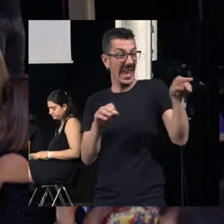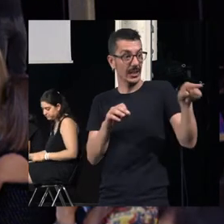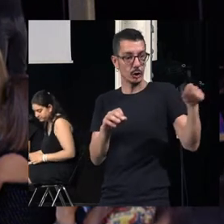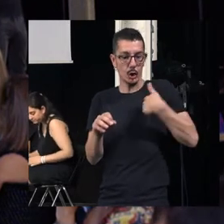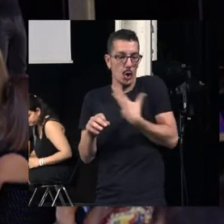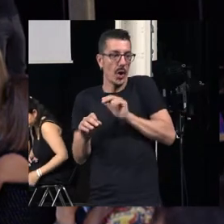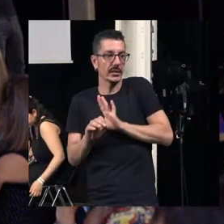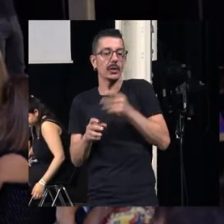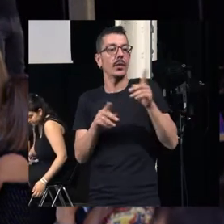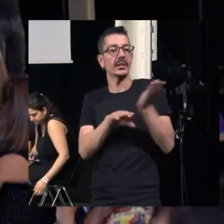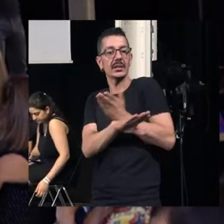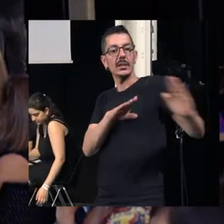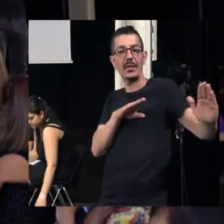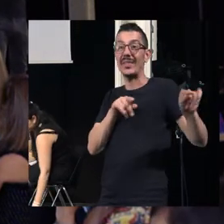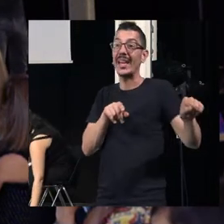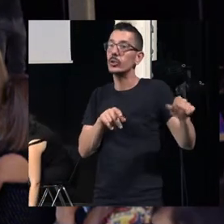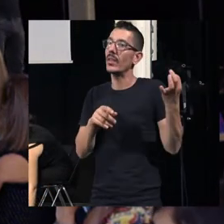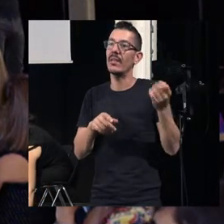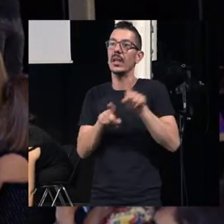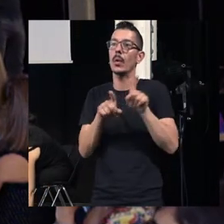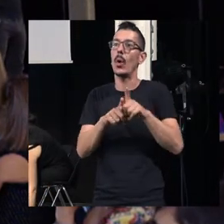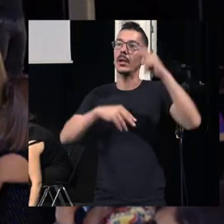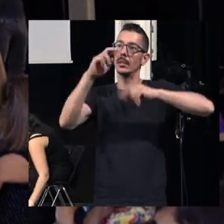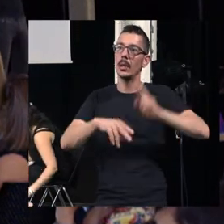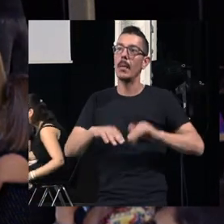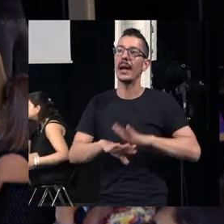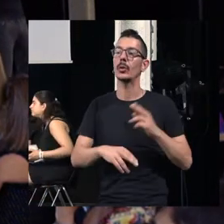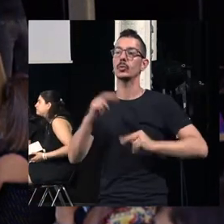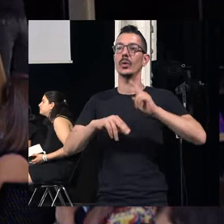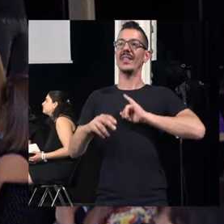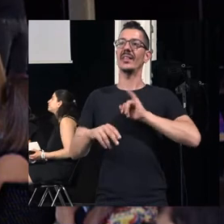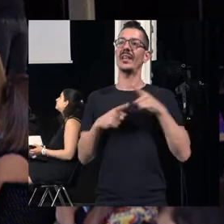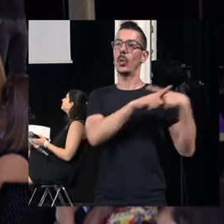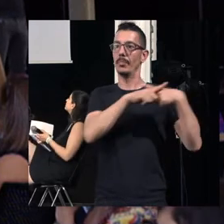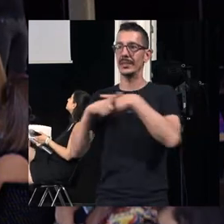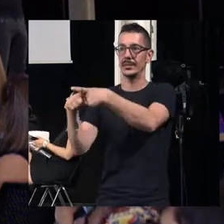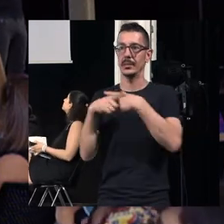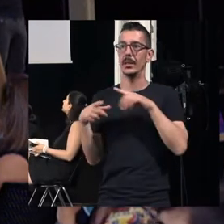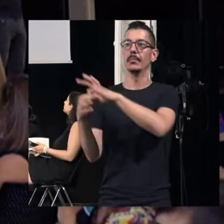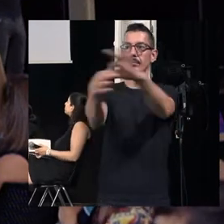manera. Desgraciadamente hay partes, y con esto acabo, perdonadme,